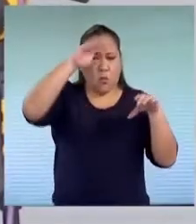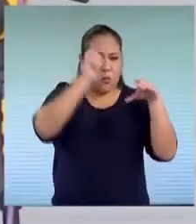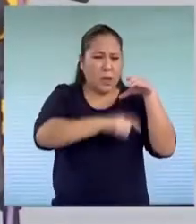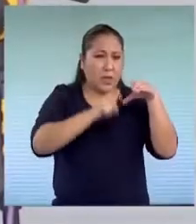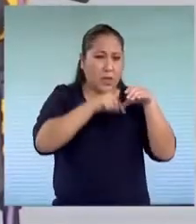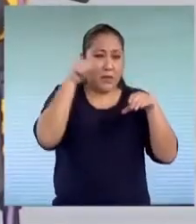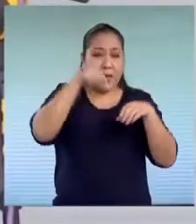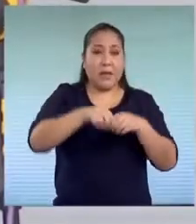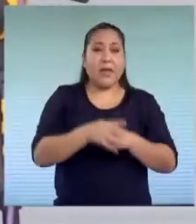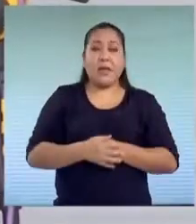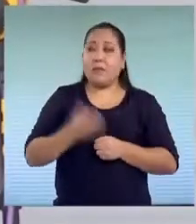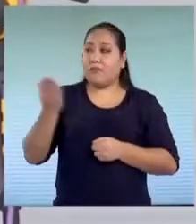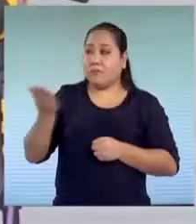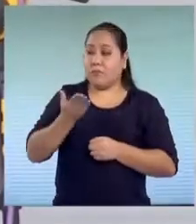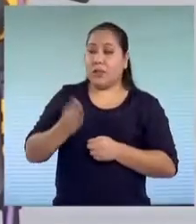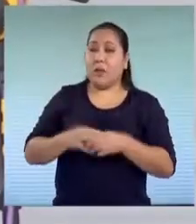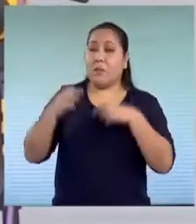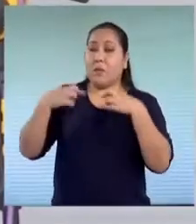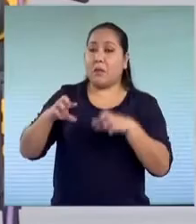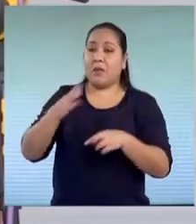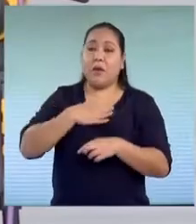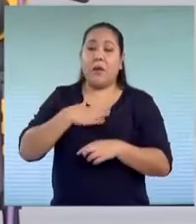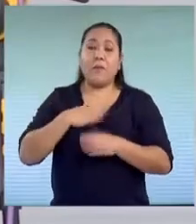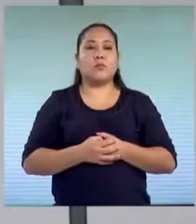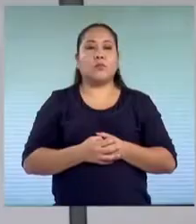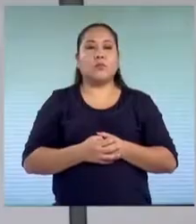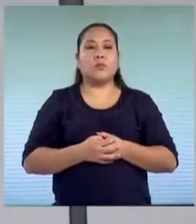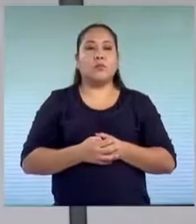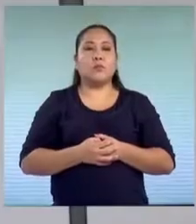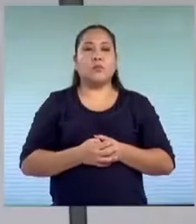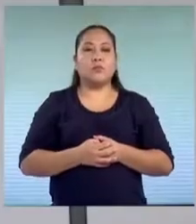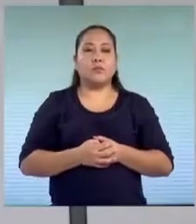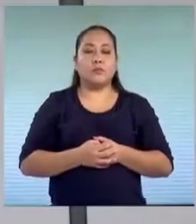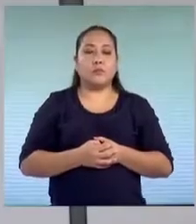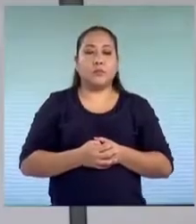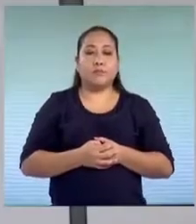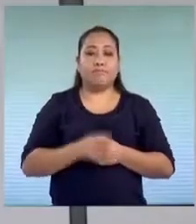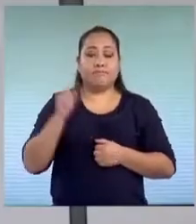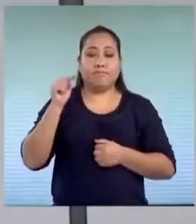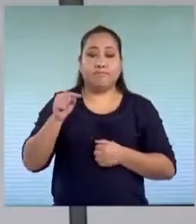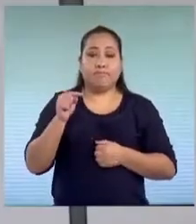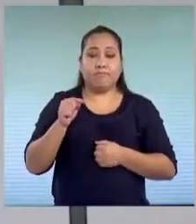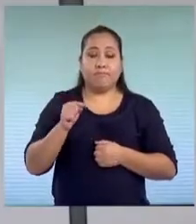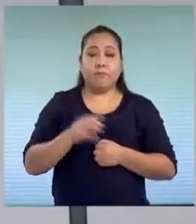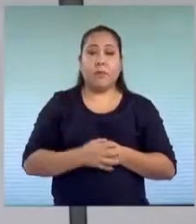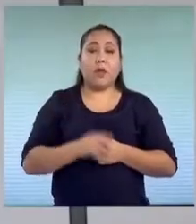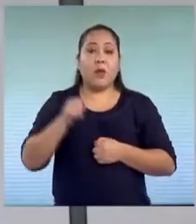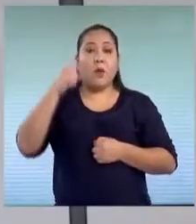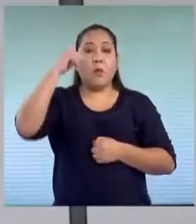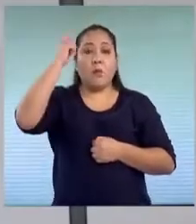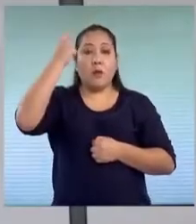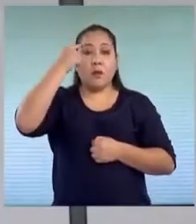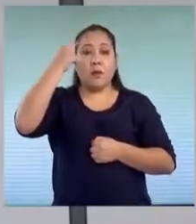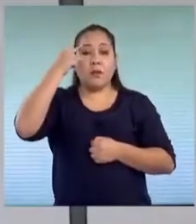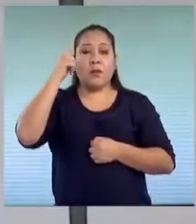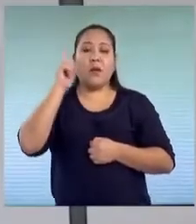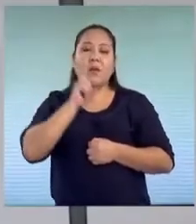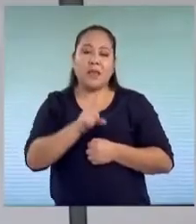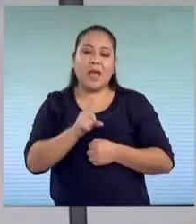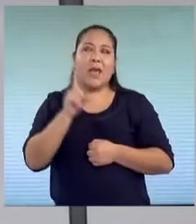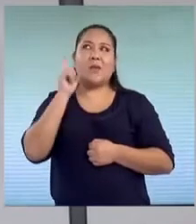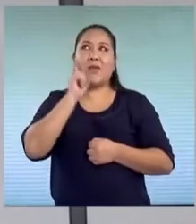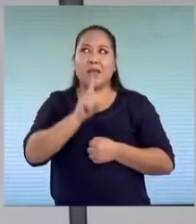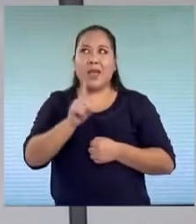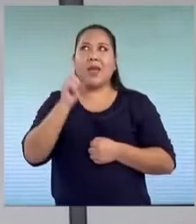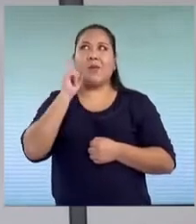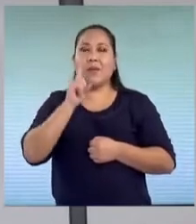nuestra contrincante es concesionaria y mi pueblo muriéndose de hambre. El comunismo tiene como política mentir, mentir,